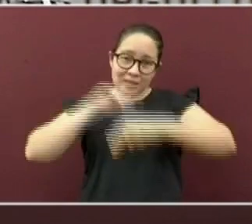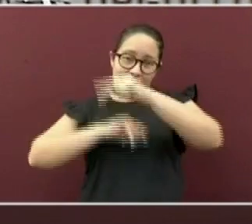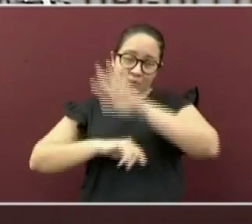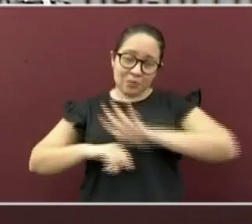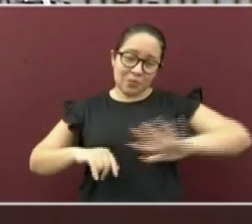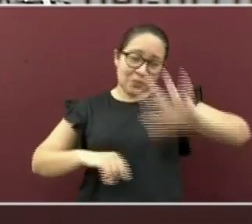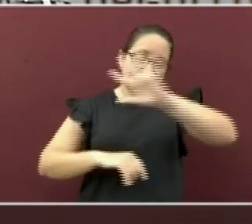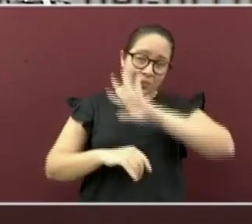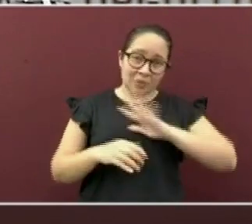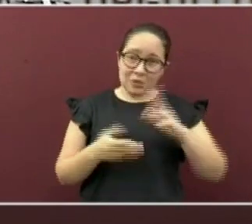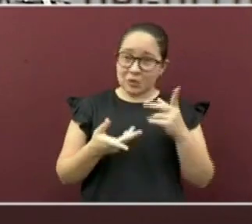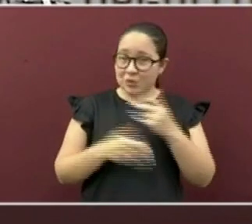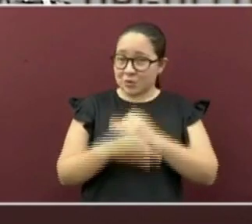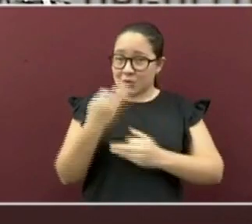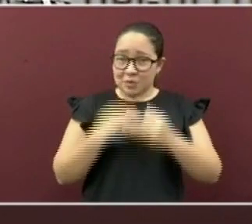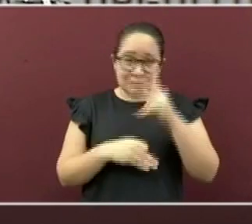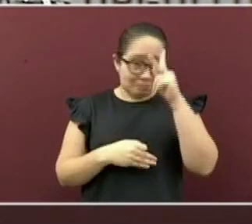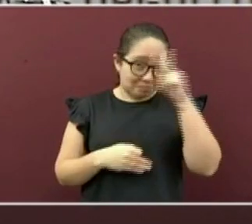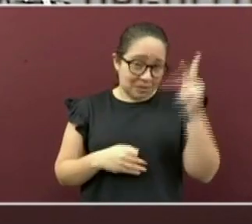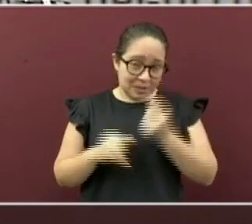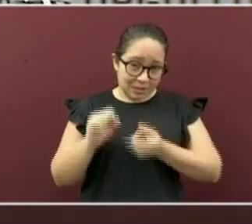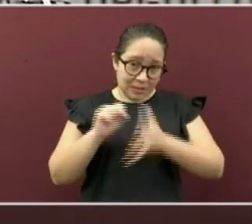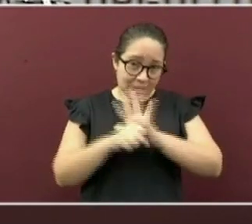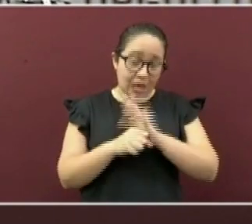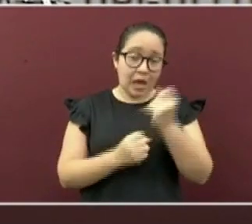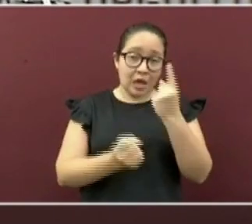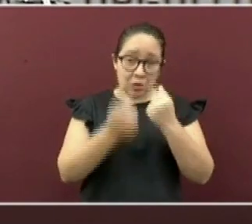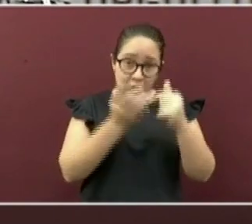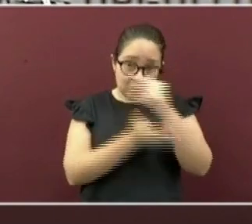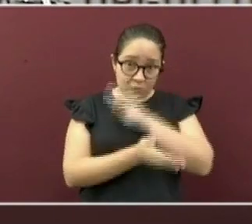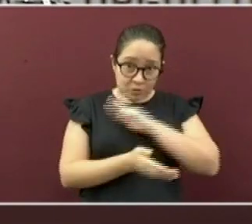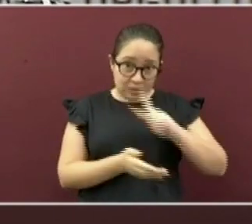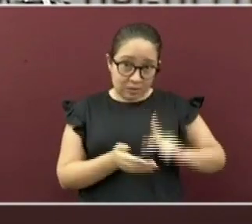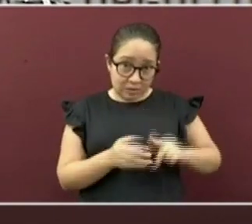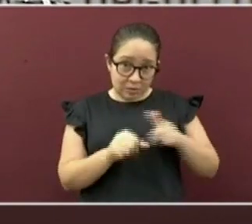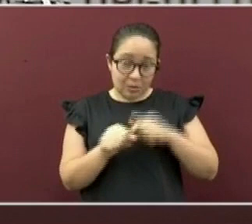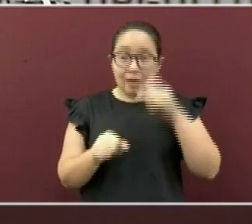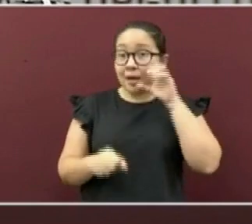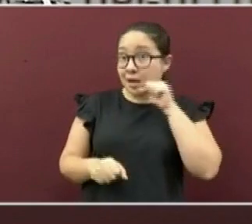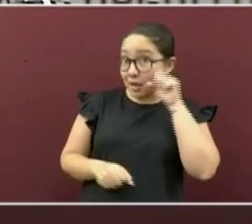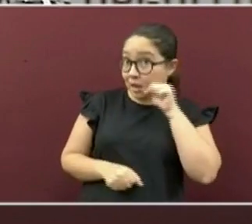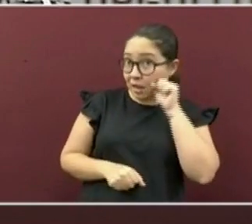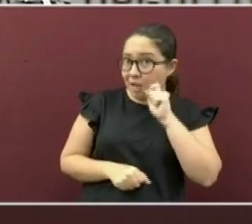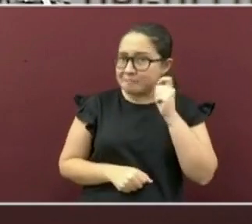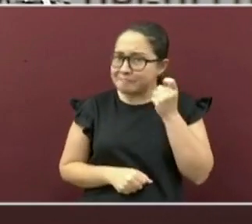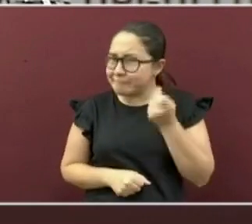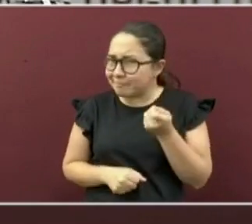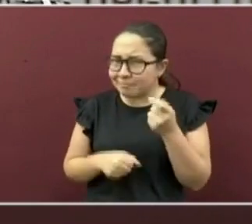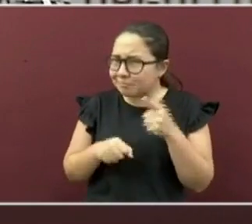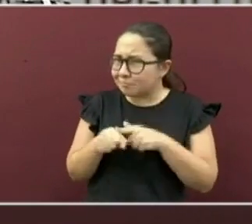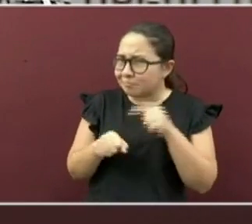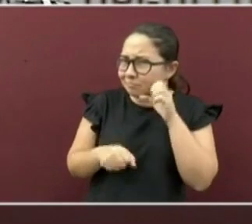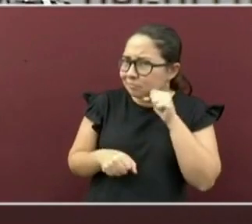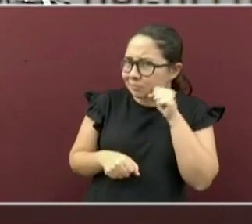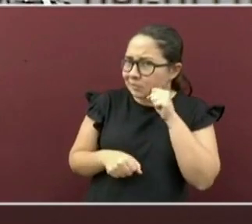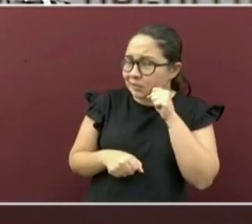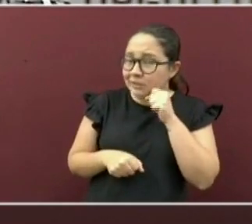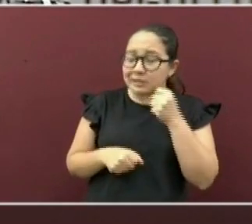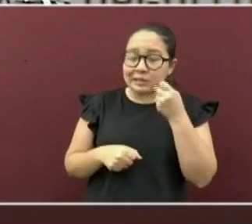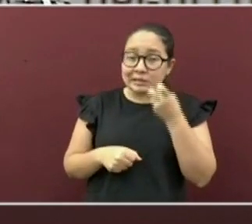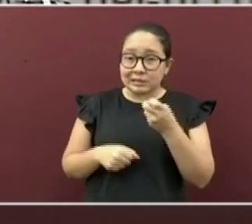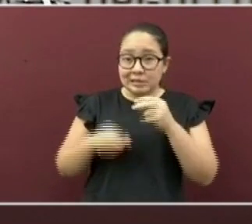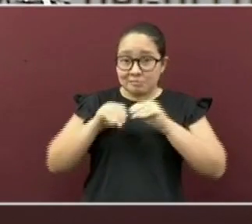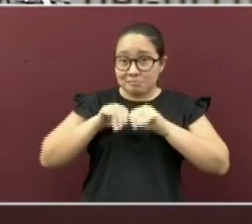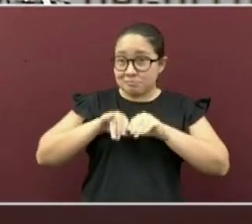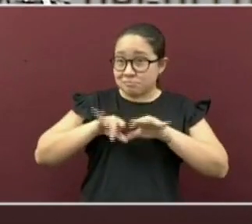veracruzano. Algunos municipios se encuentran en color naranja. Esto quiere decir que se ha mitigado